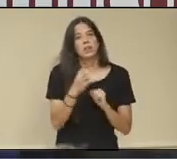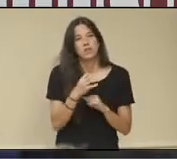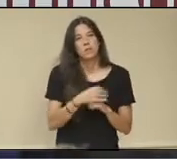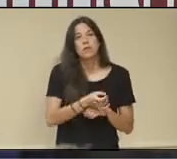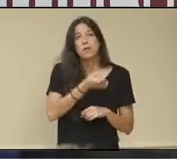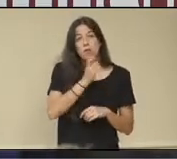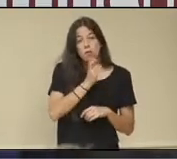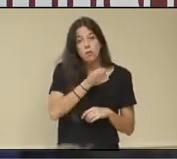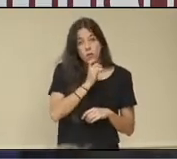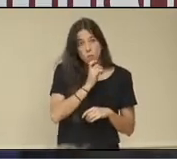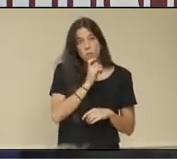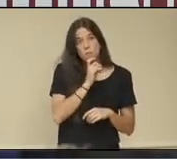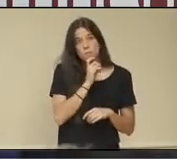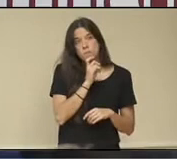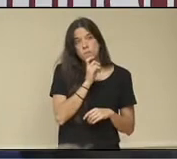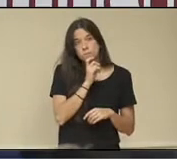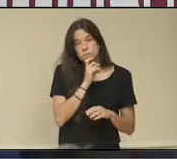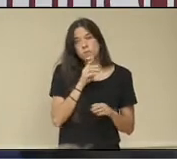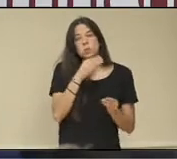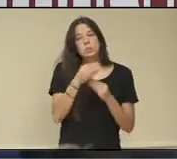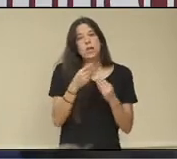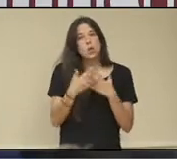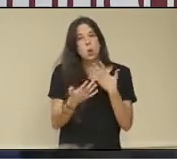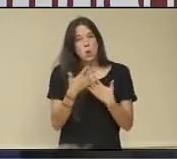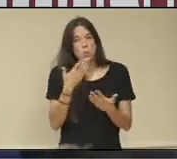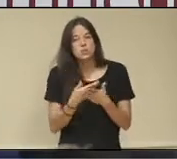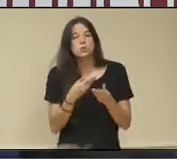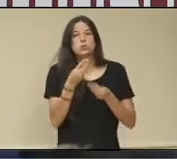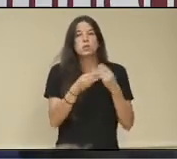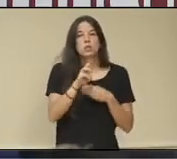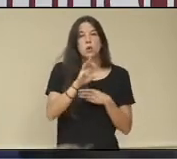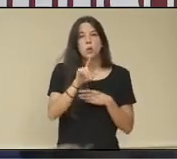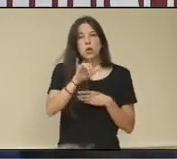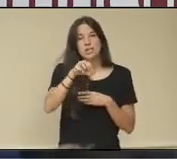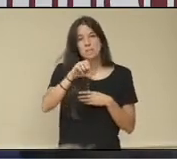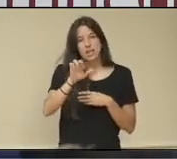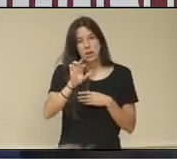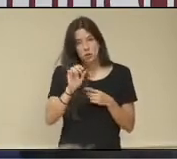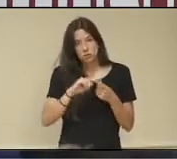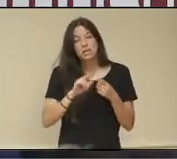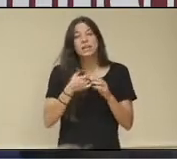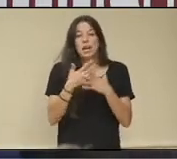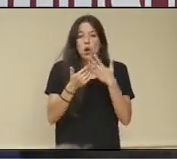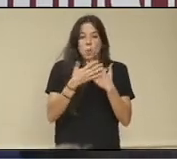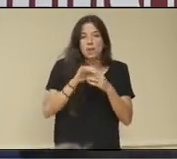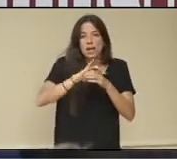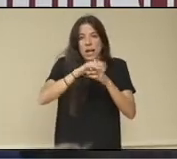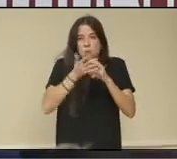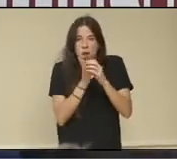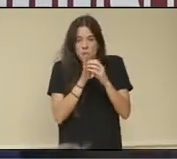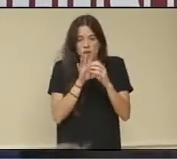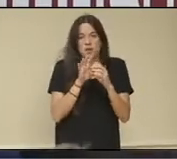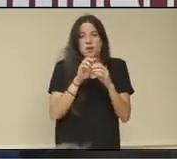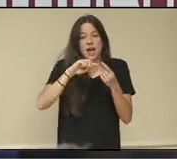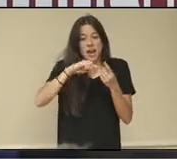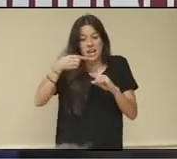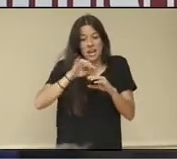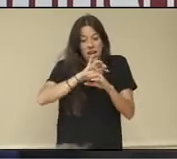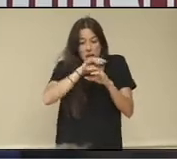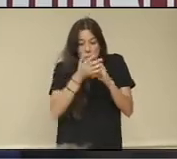mediante compuestos, mediante polímeros que se combinan, que envuelven al